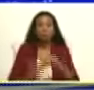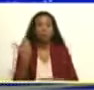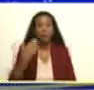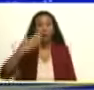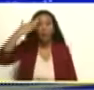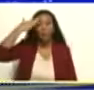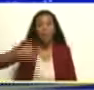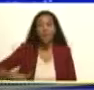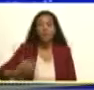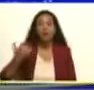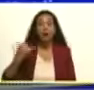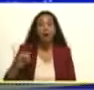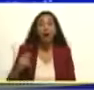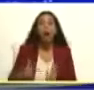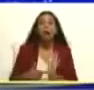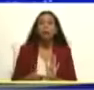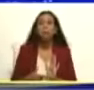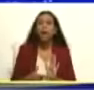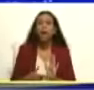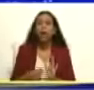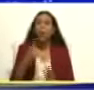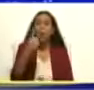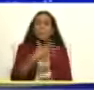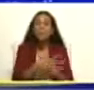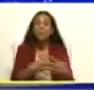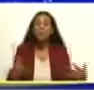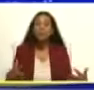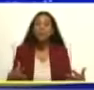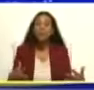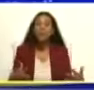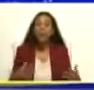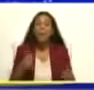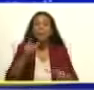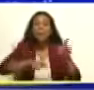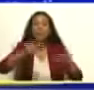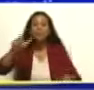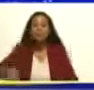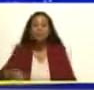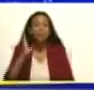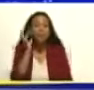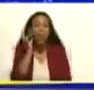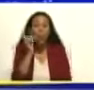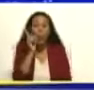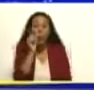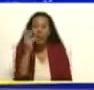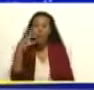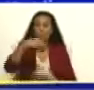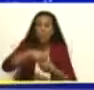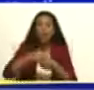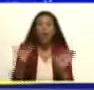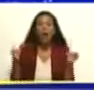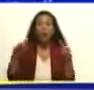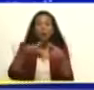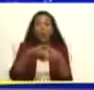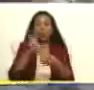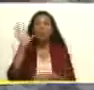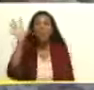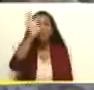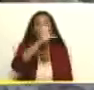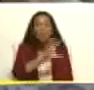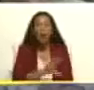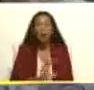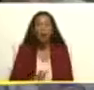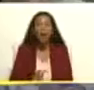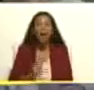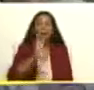milicia, que asciende a más de 1.000.000 de milicianos y milicianas, y la organización territorial, más